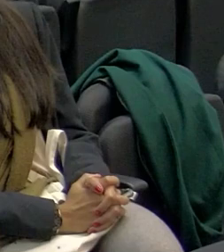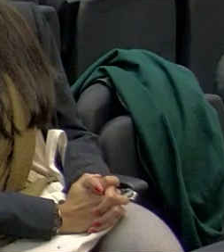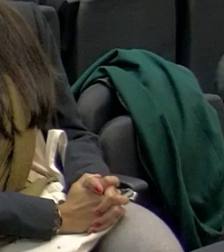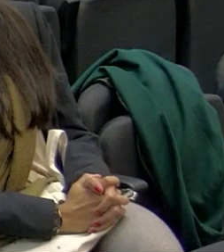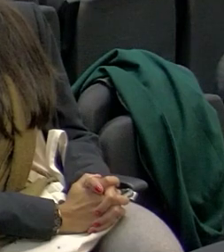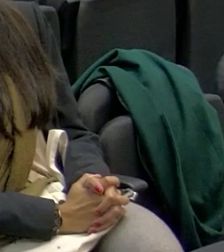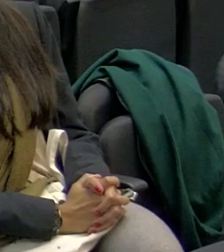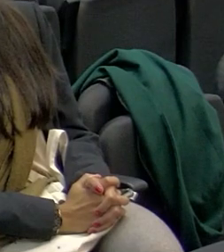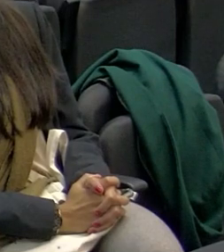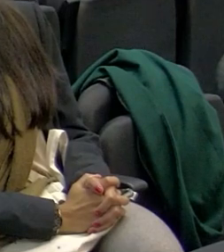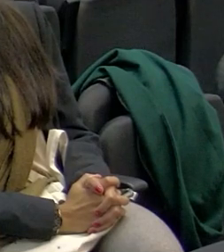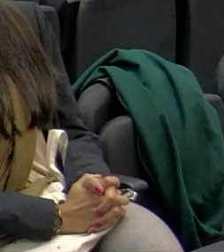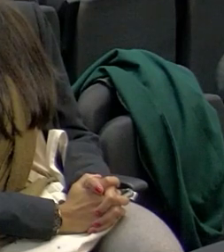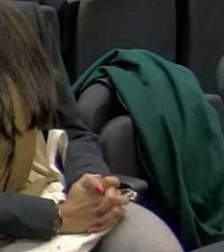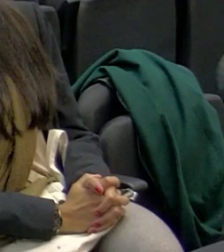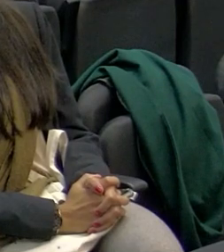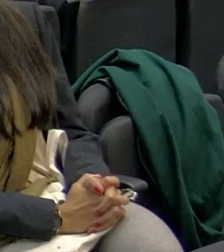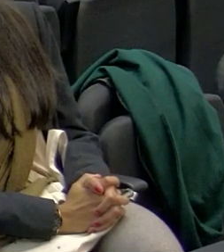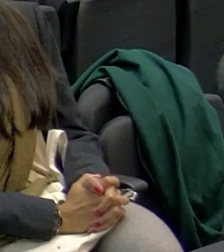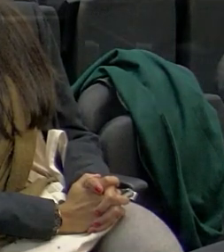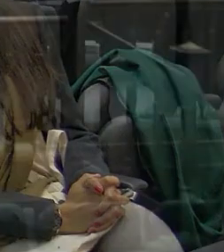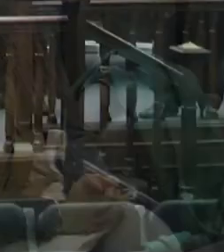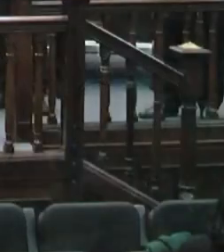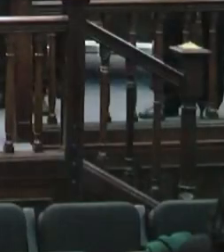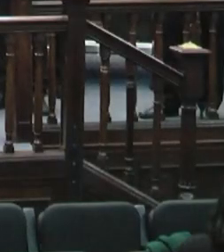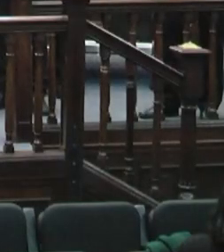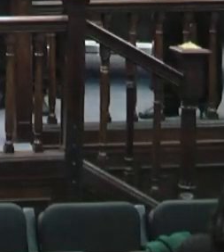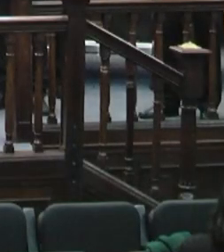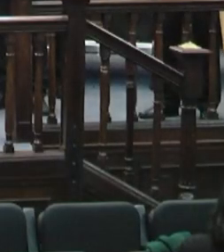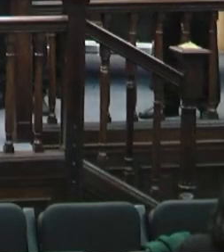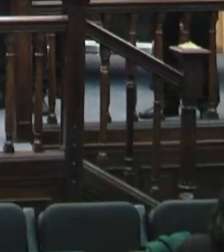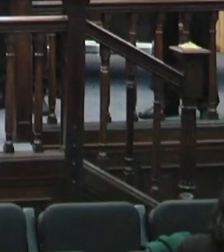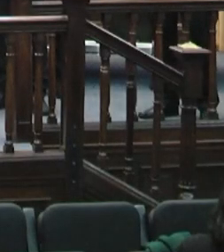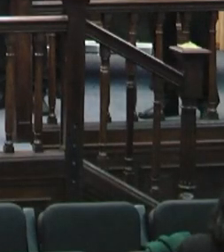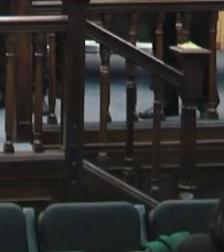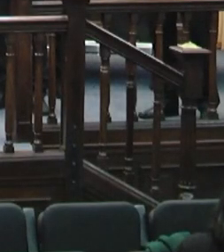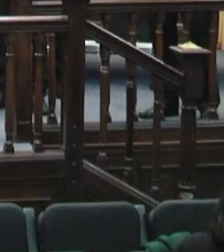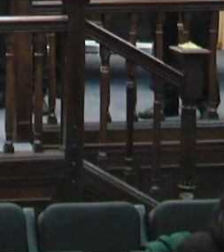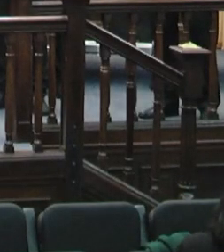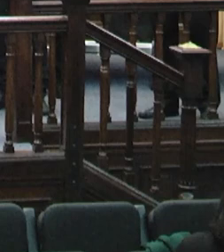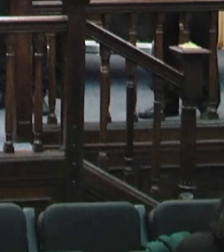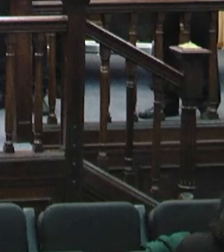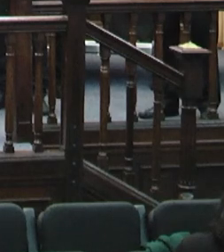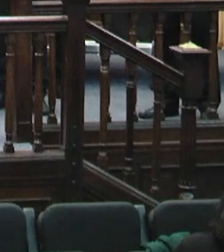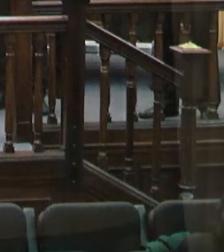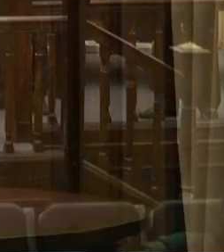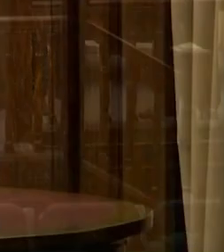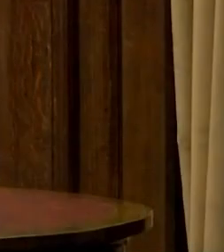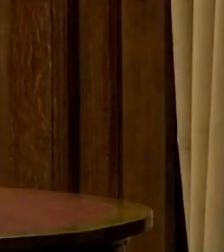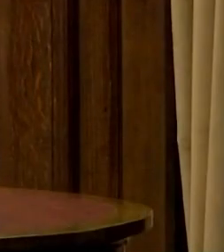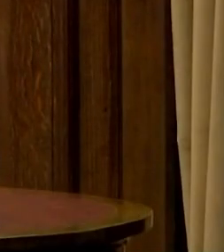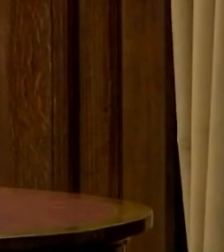la primera capital iberoamericana y la cuarta ciudad en el mundo en que